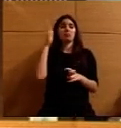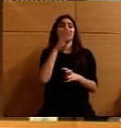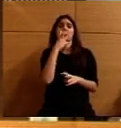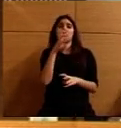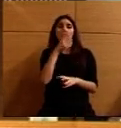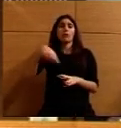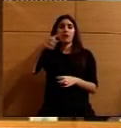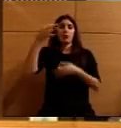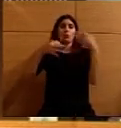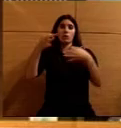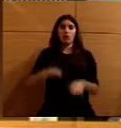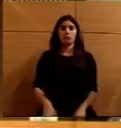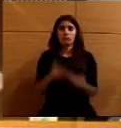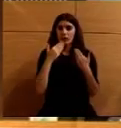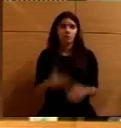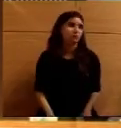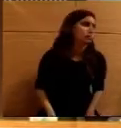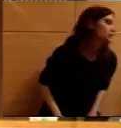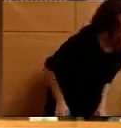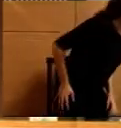al Juzgado de lo Contencioso Administrativo.